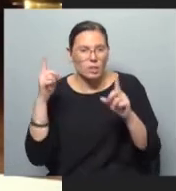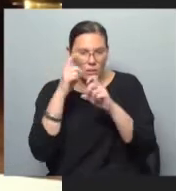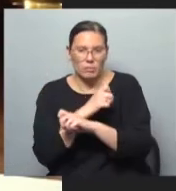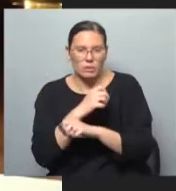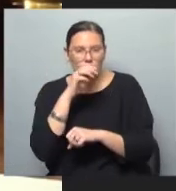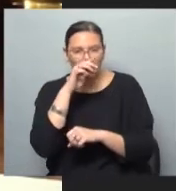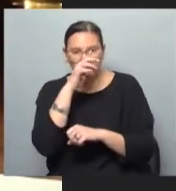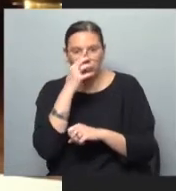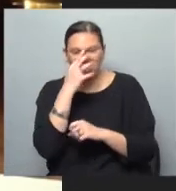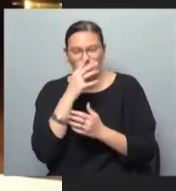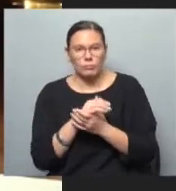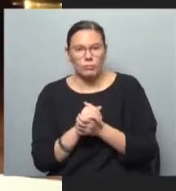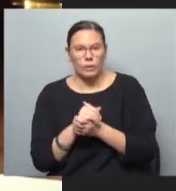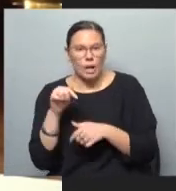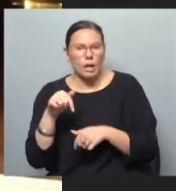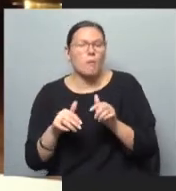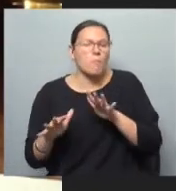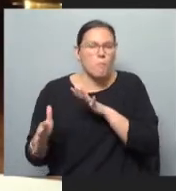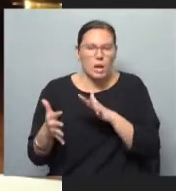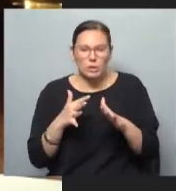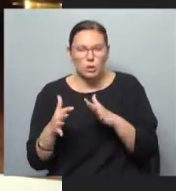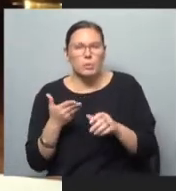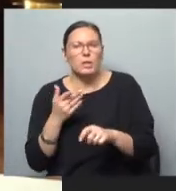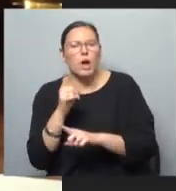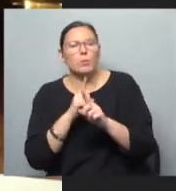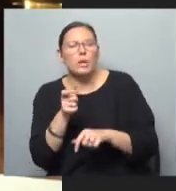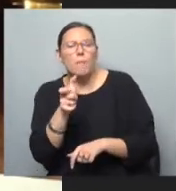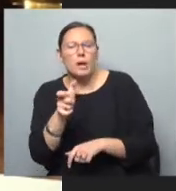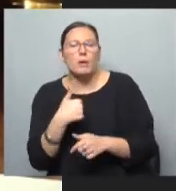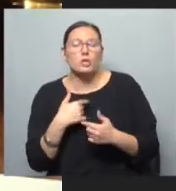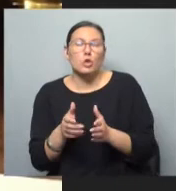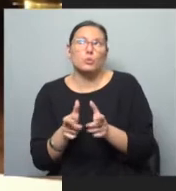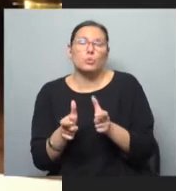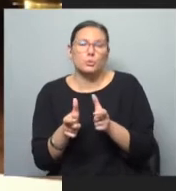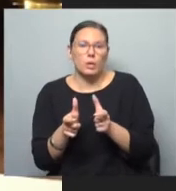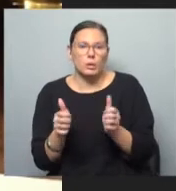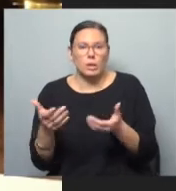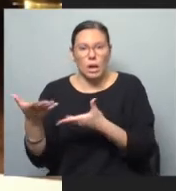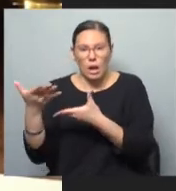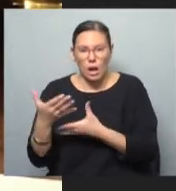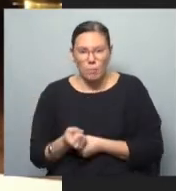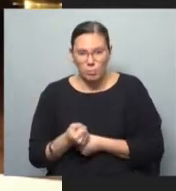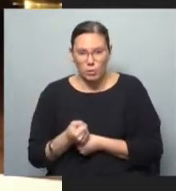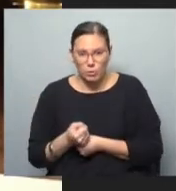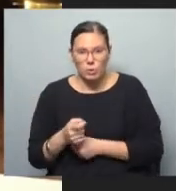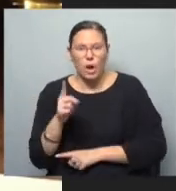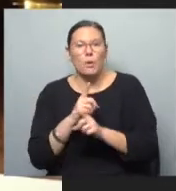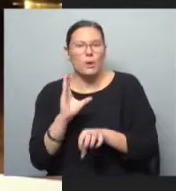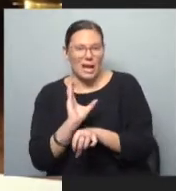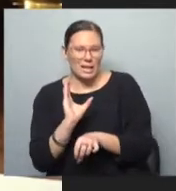Me resulta muy difícil. Uno acá más o menos sí vas aprendiendo algunas palabras. Yo tuve la suerte de tener el apoyo ahí del Instituto Confucio con algunas